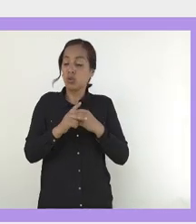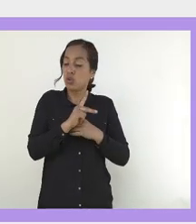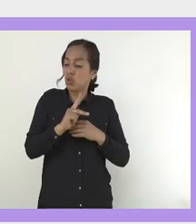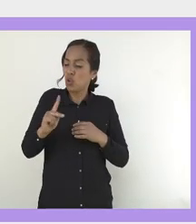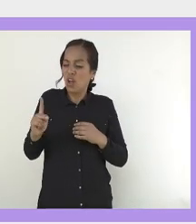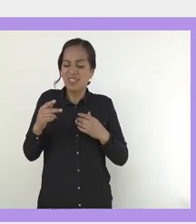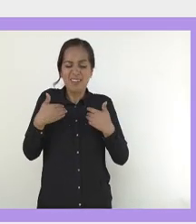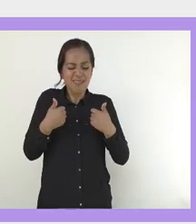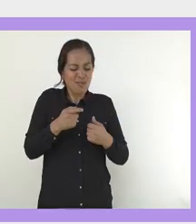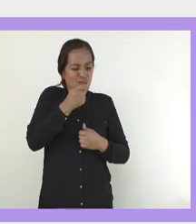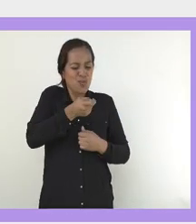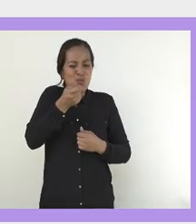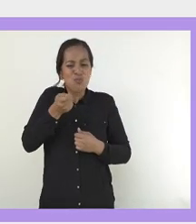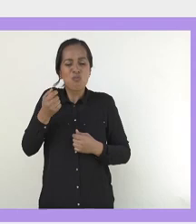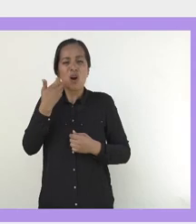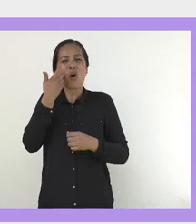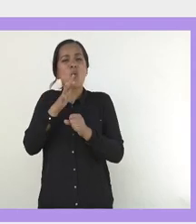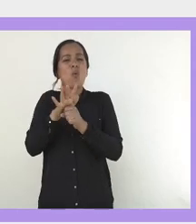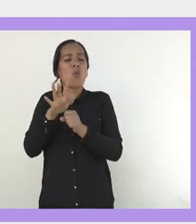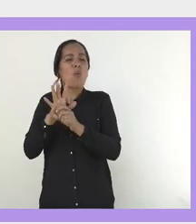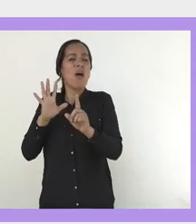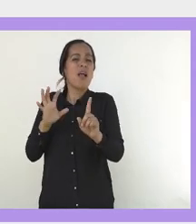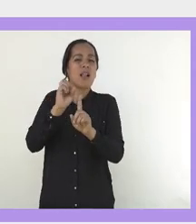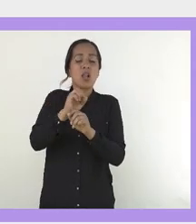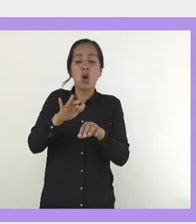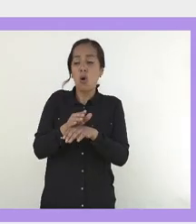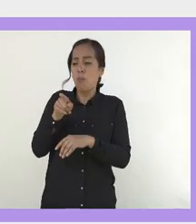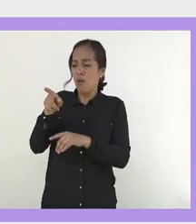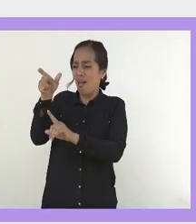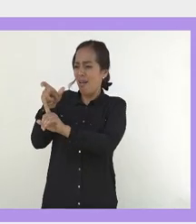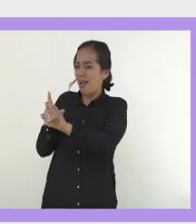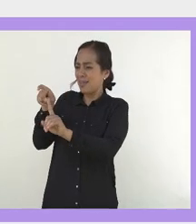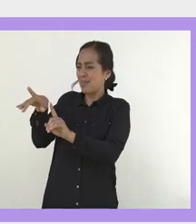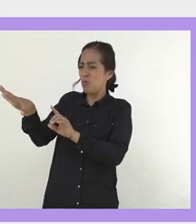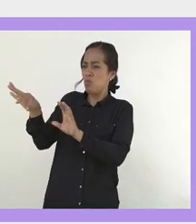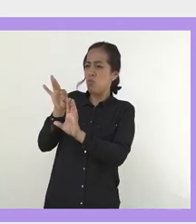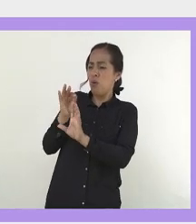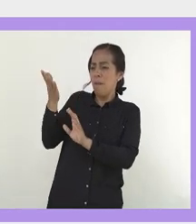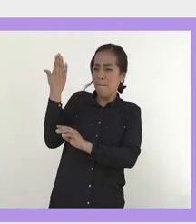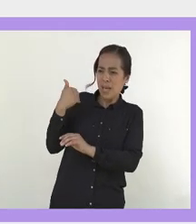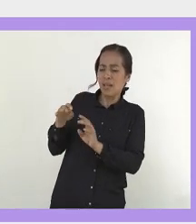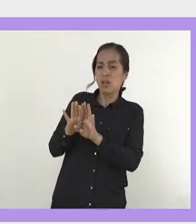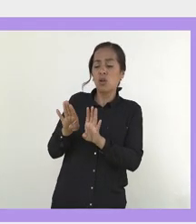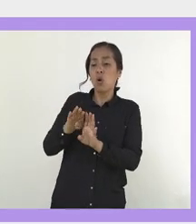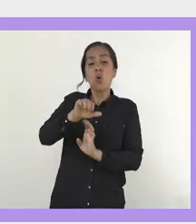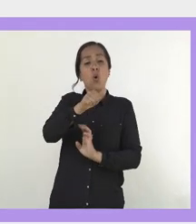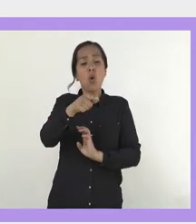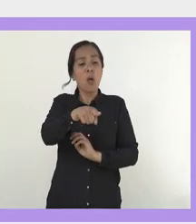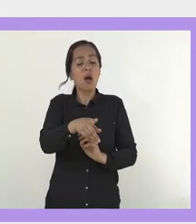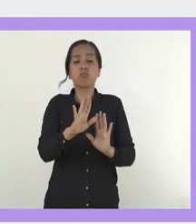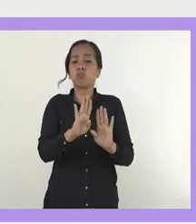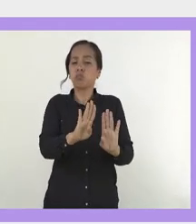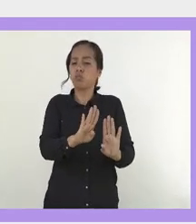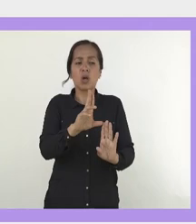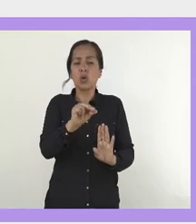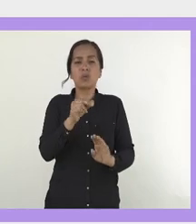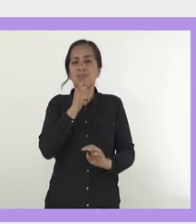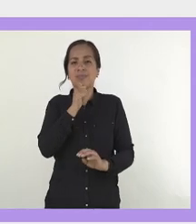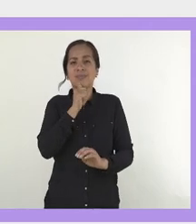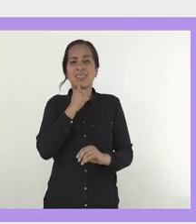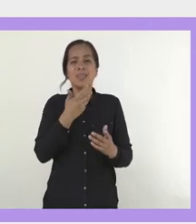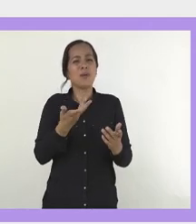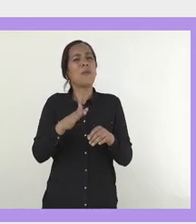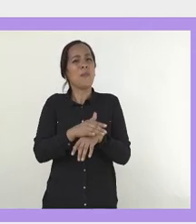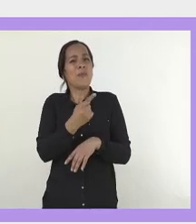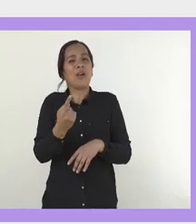entienda qué es lo que se busca por qué cierta jugadora es convocada y a lo mejor porque otra más no lo está haciendo y la idea